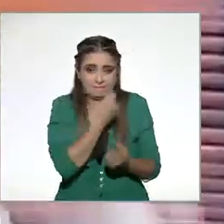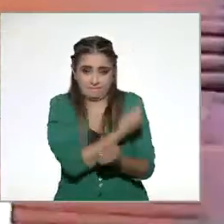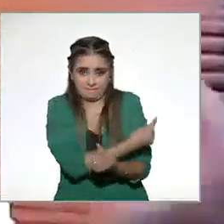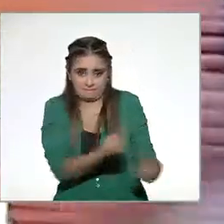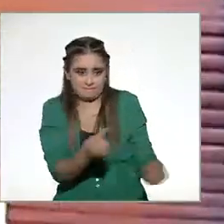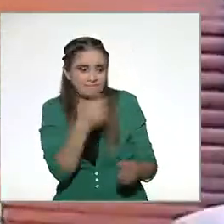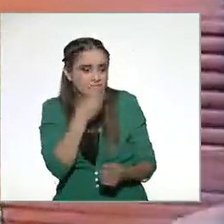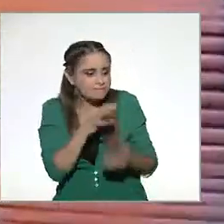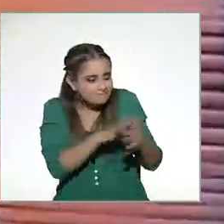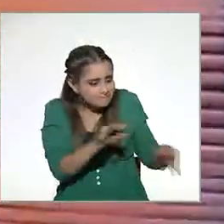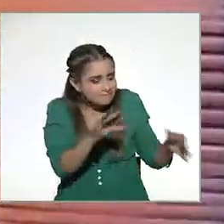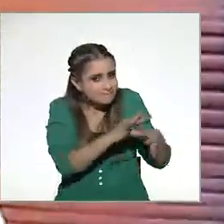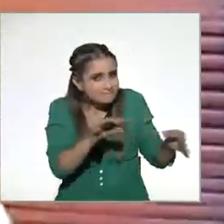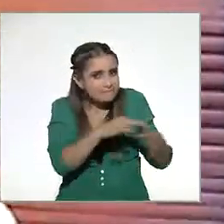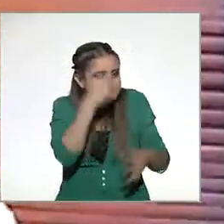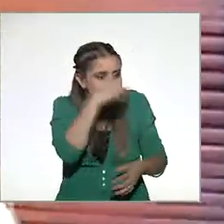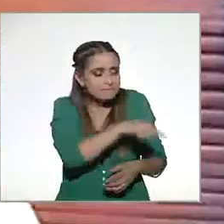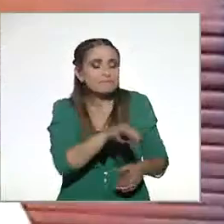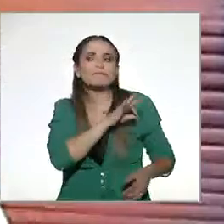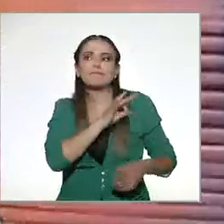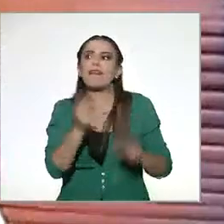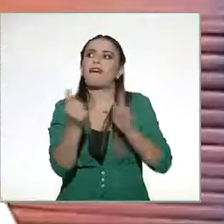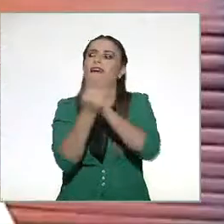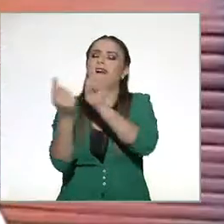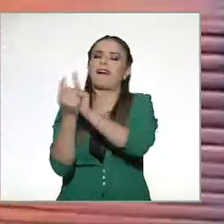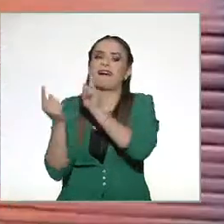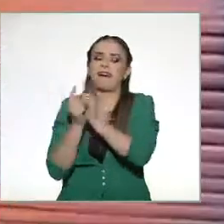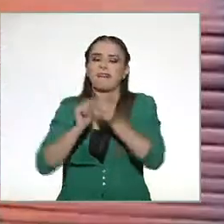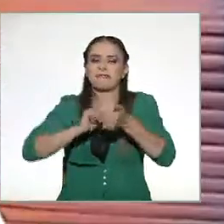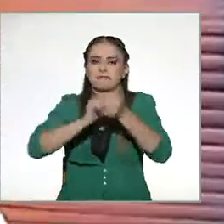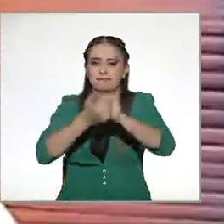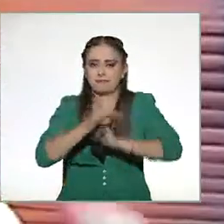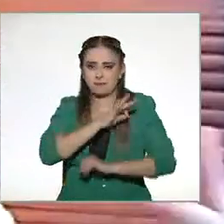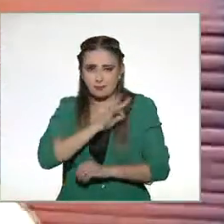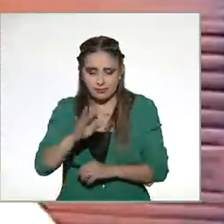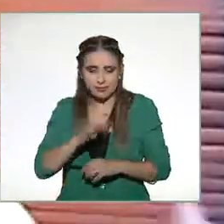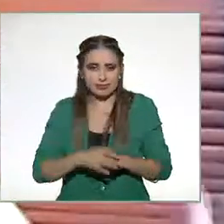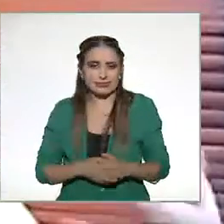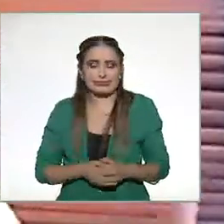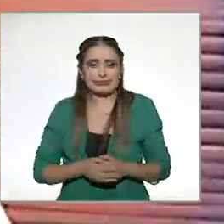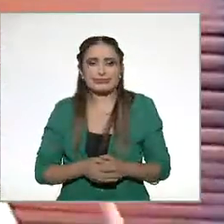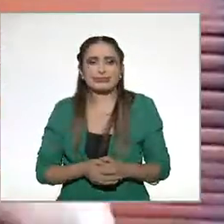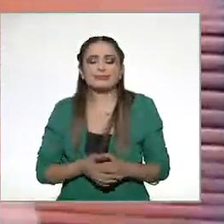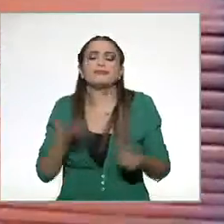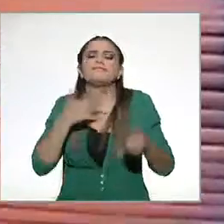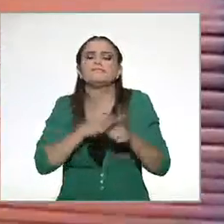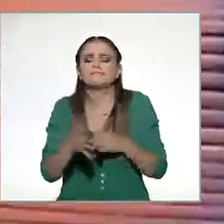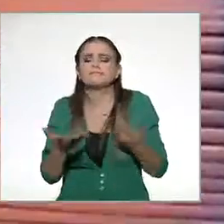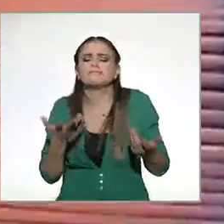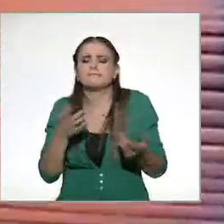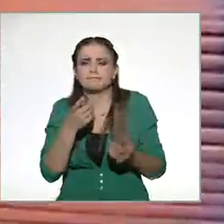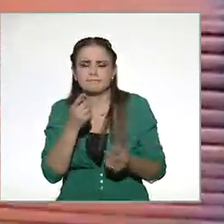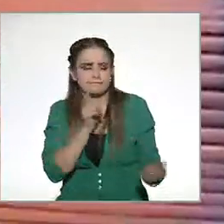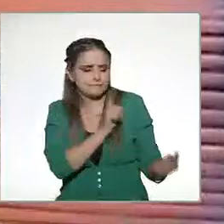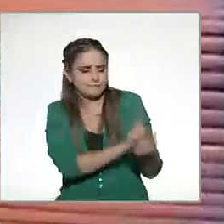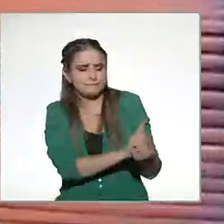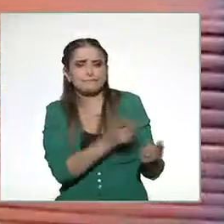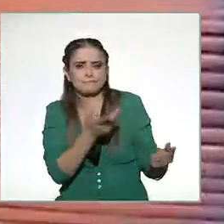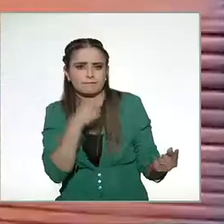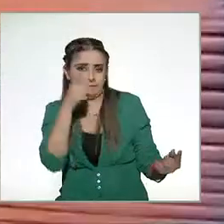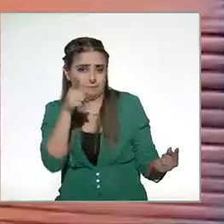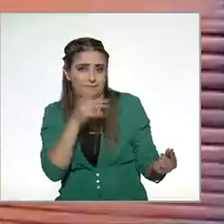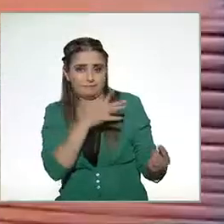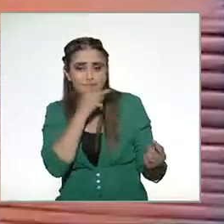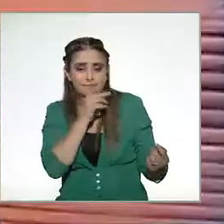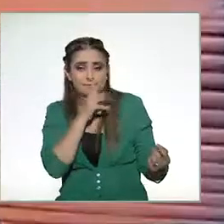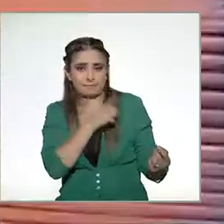niñas se puedan desarrollar plenamente. Y entonces, ¿cuáles serían esas características que nos tocaría abrazar y aprender de ellos? Uno, en serio,